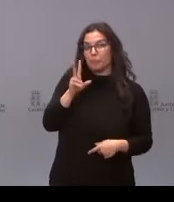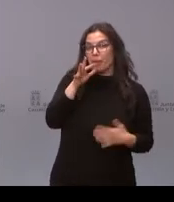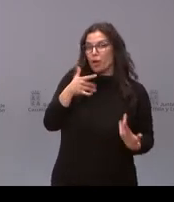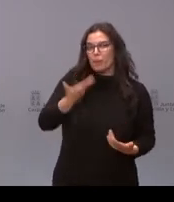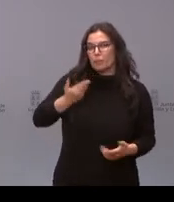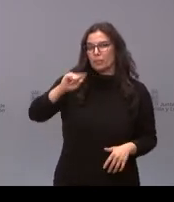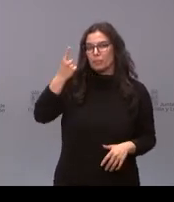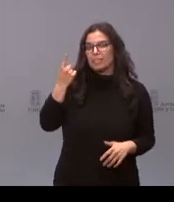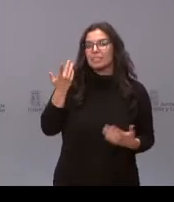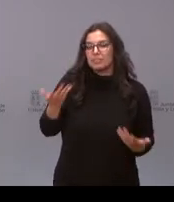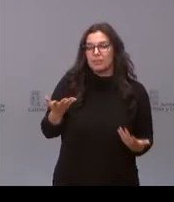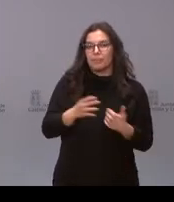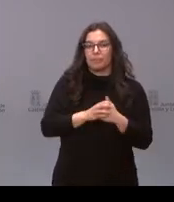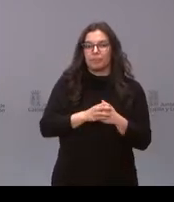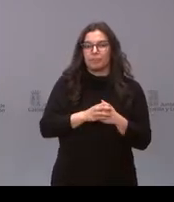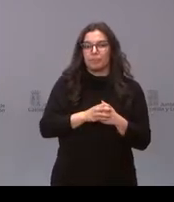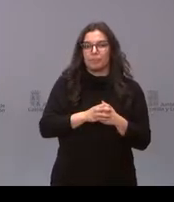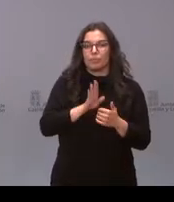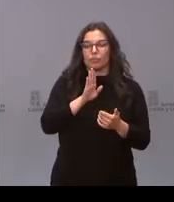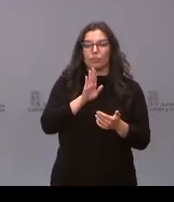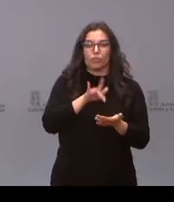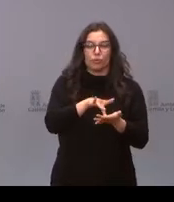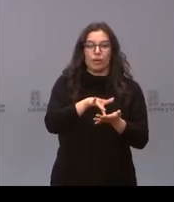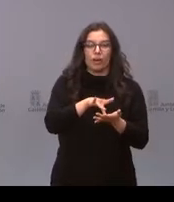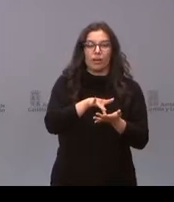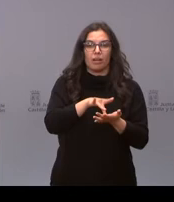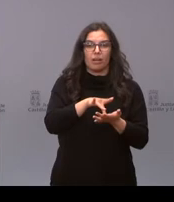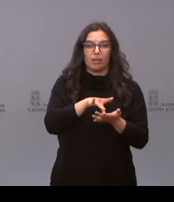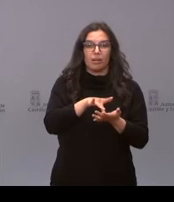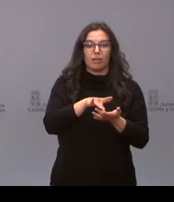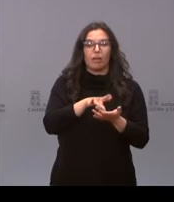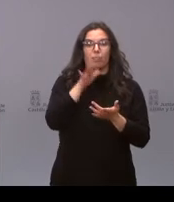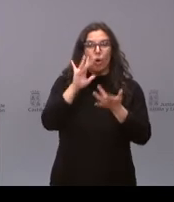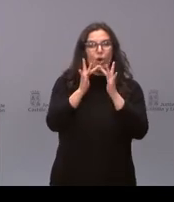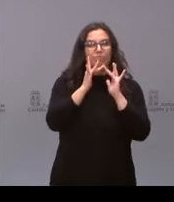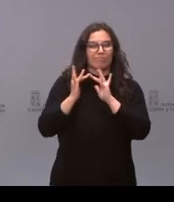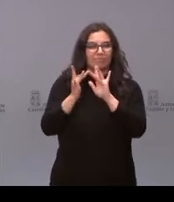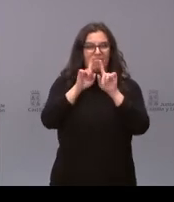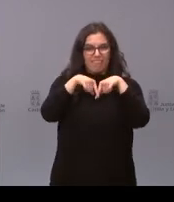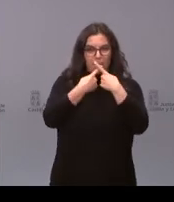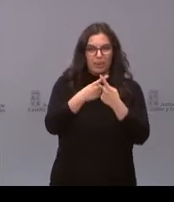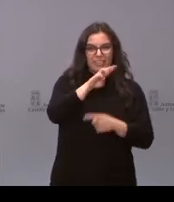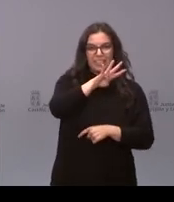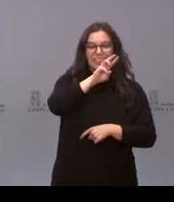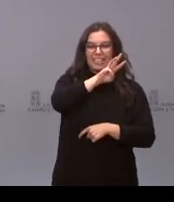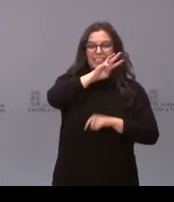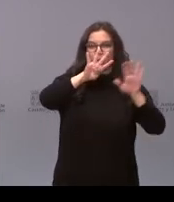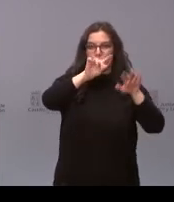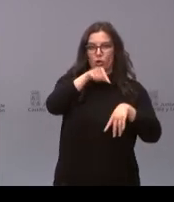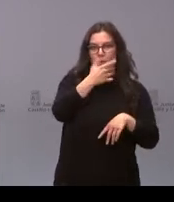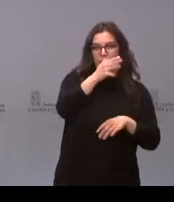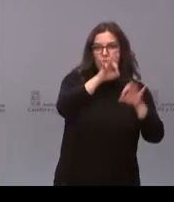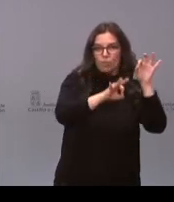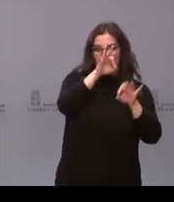importantes se producen en el medio intrafamiliar con un 39,5 por ciento y cada brote se